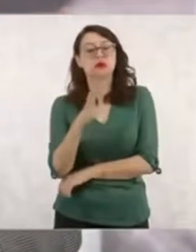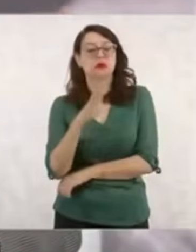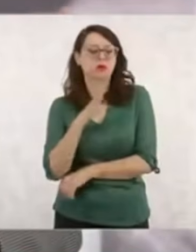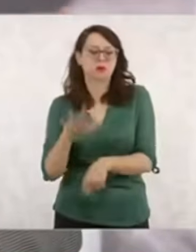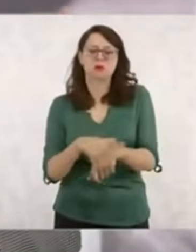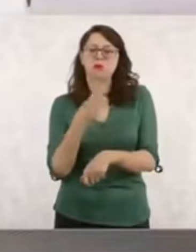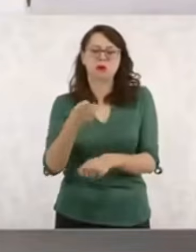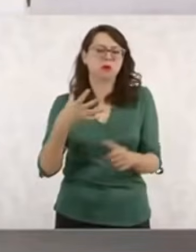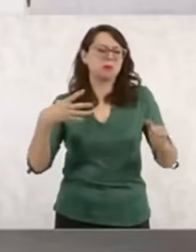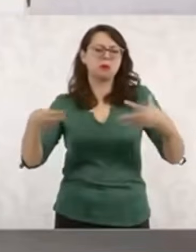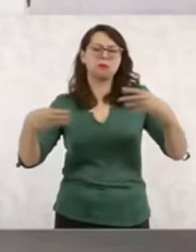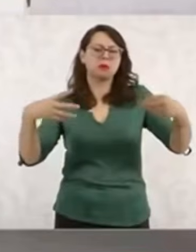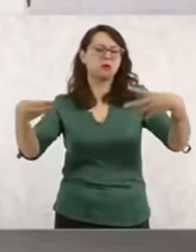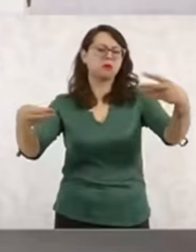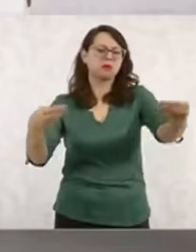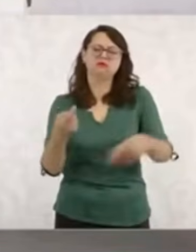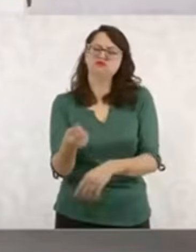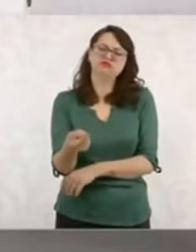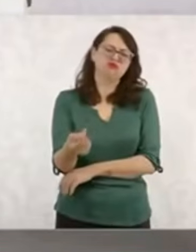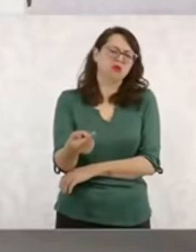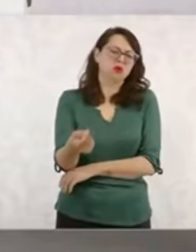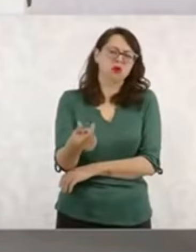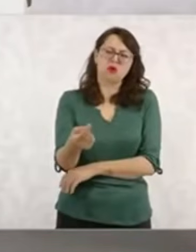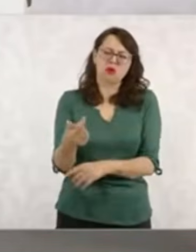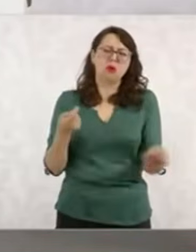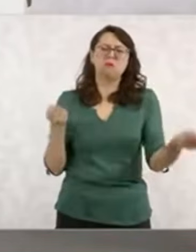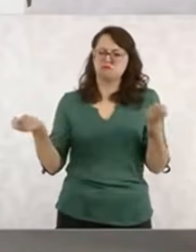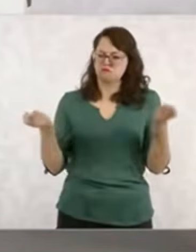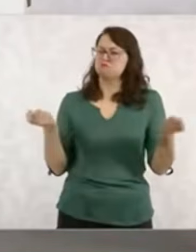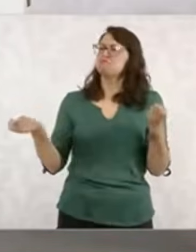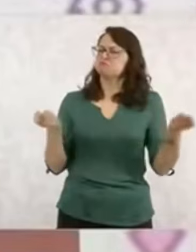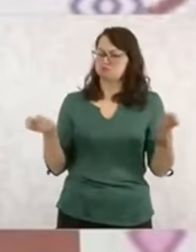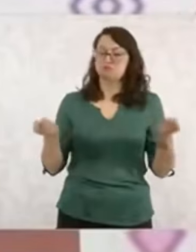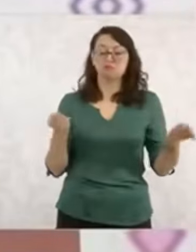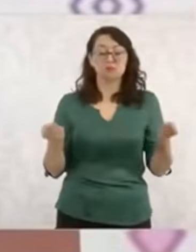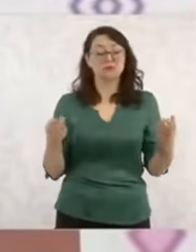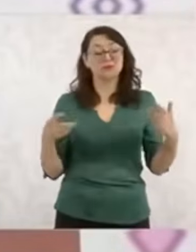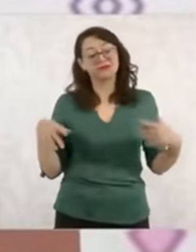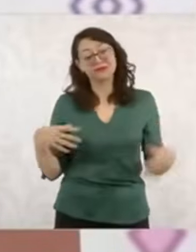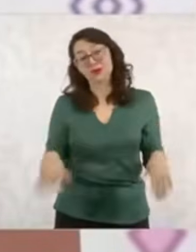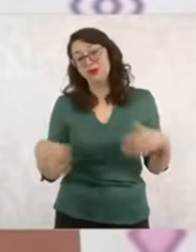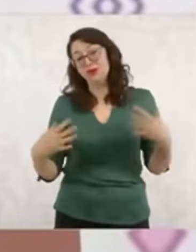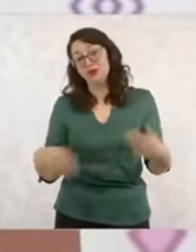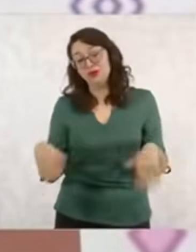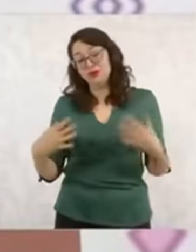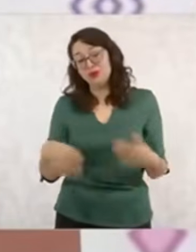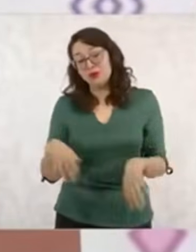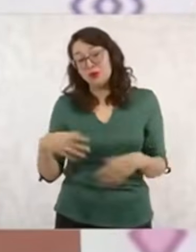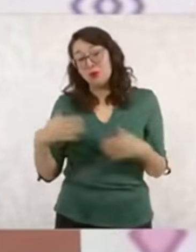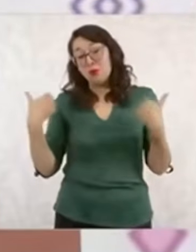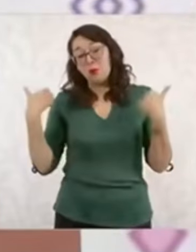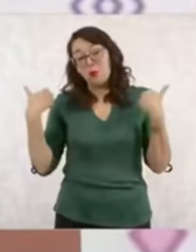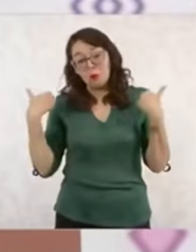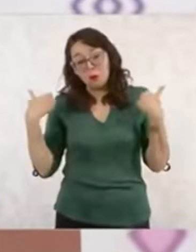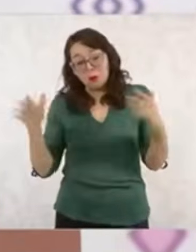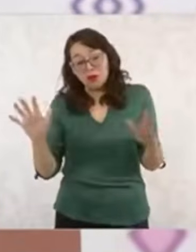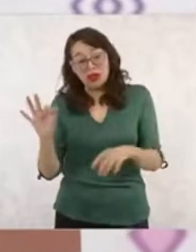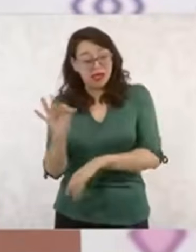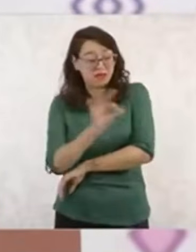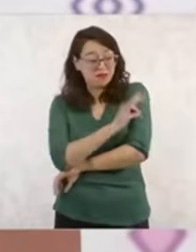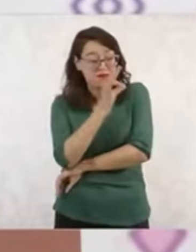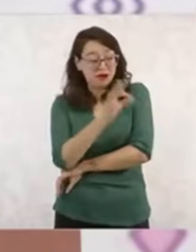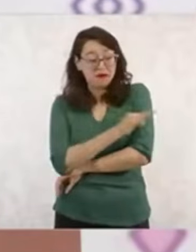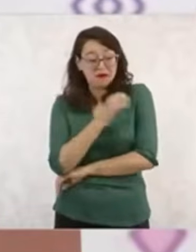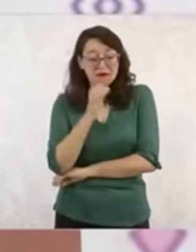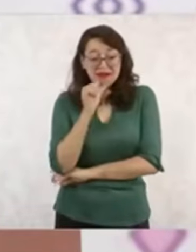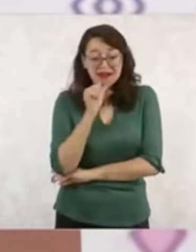controlar el brote. Si no hubiéramos tenido a la población vacunada, la eliminación que se logró en Chihuahua y que